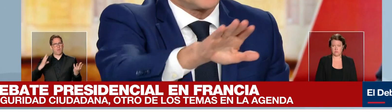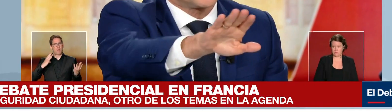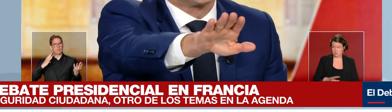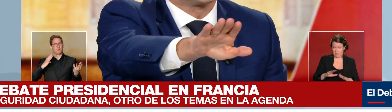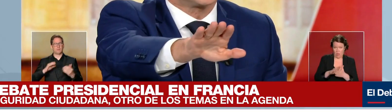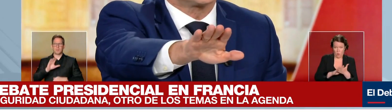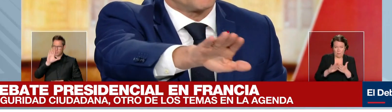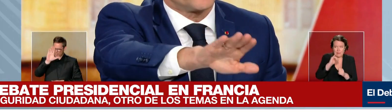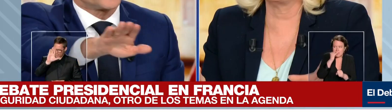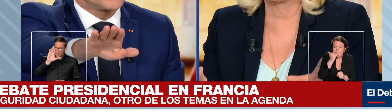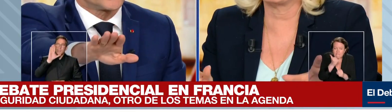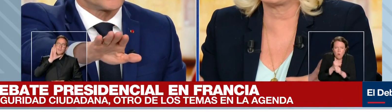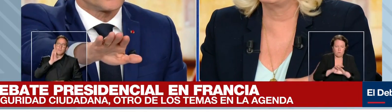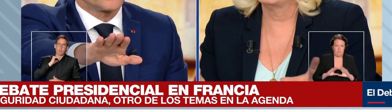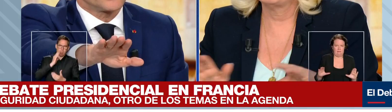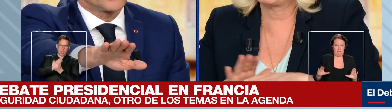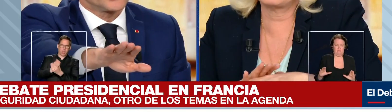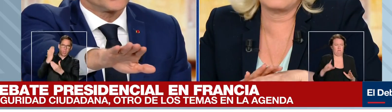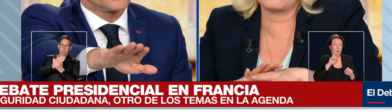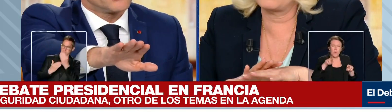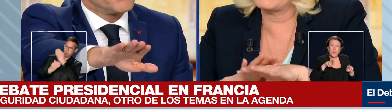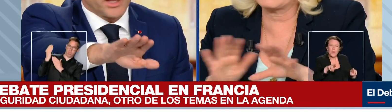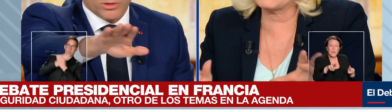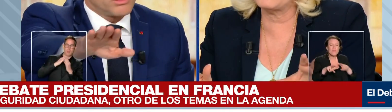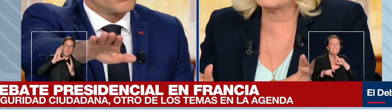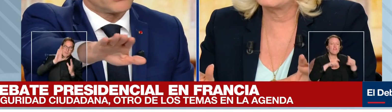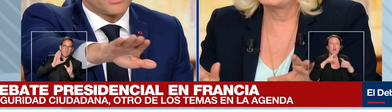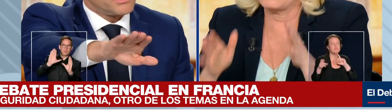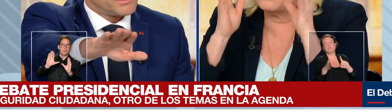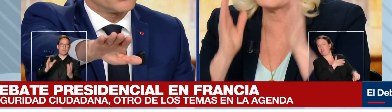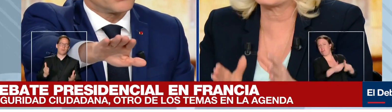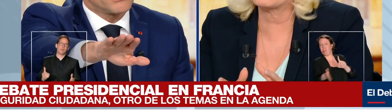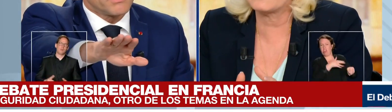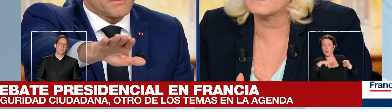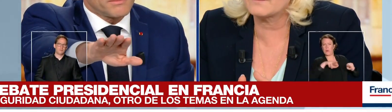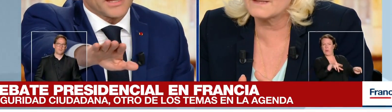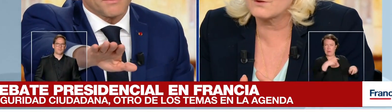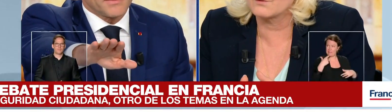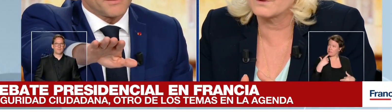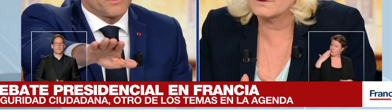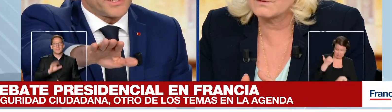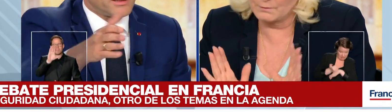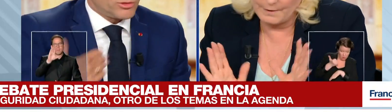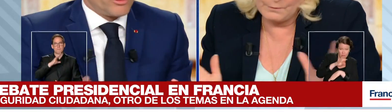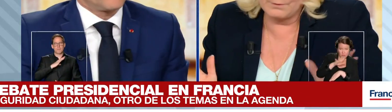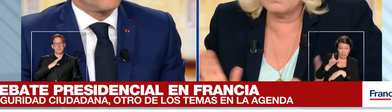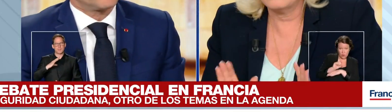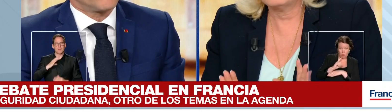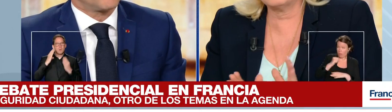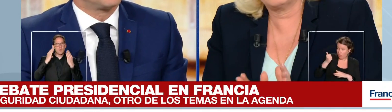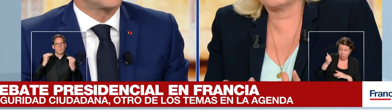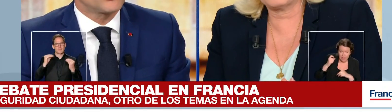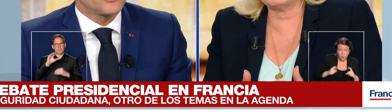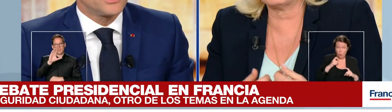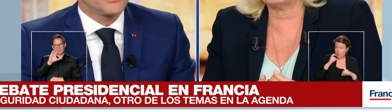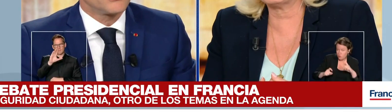Eso no es cierto, señora Le Pen. Yo no la interrumpí. La violencia en la calle de manera gratuita, hay una agresión cada 44 señora segundos.